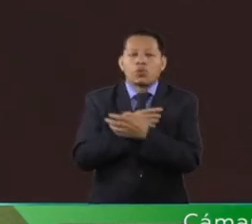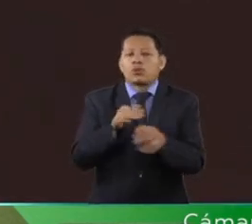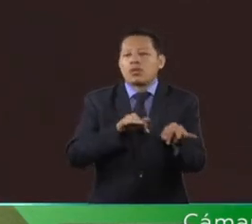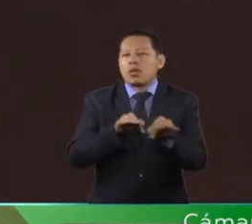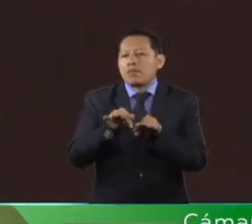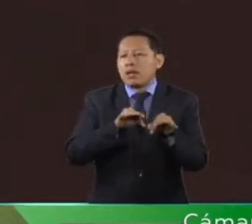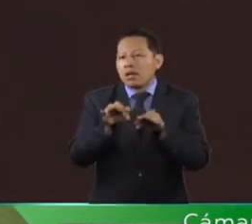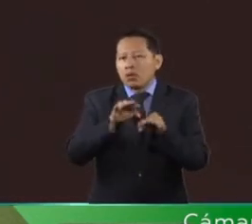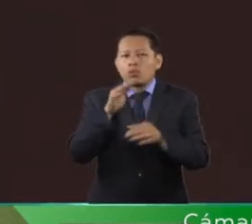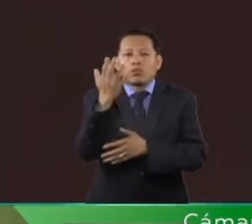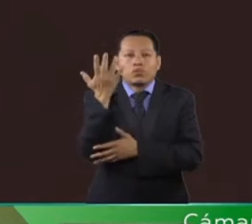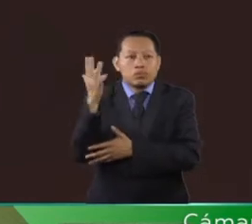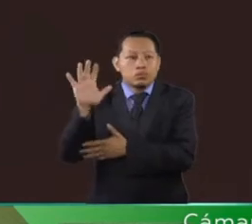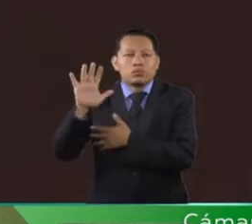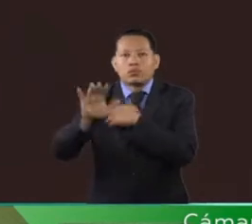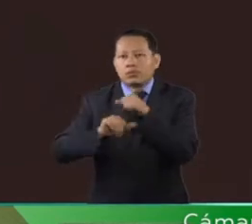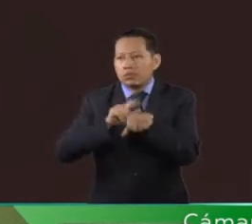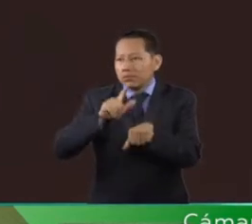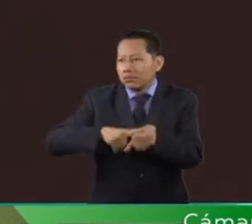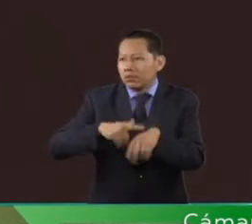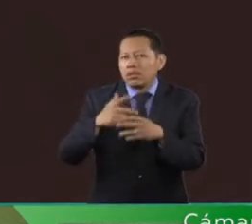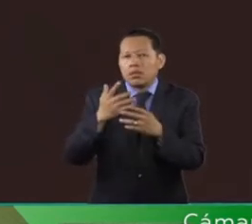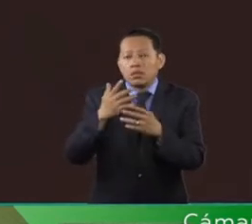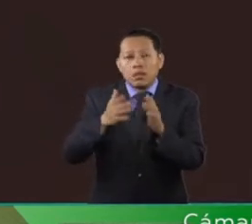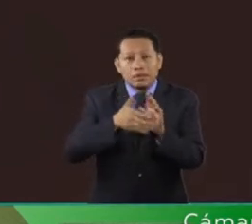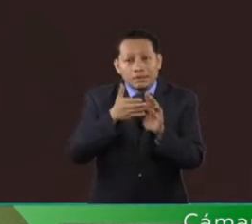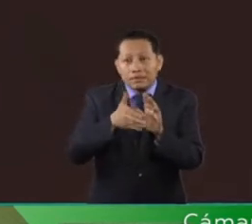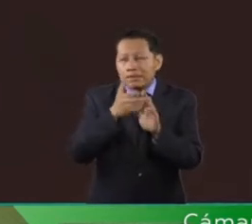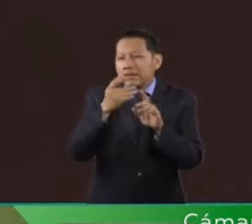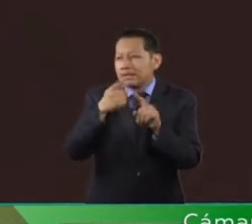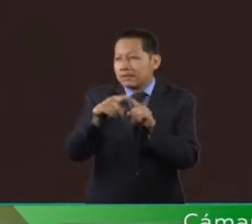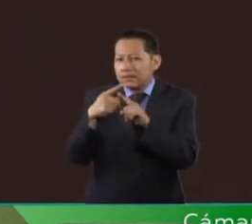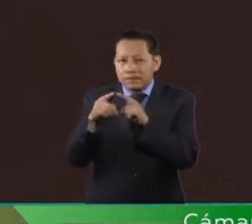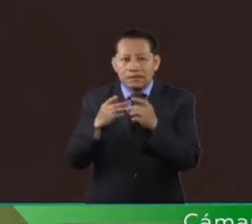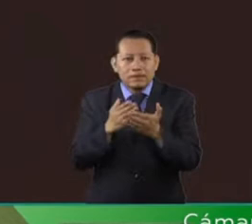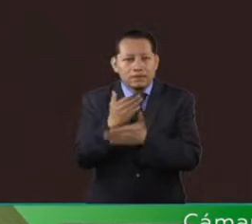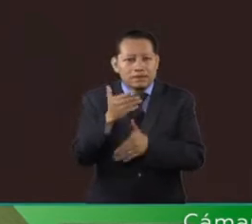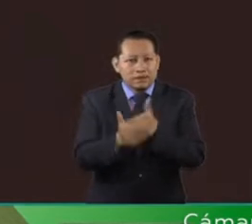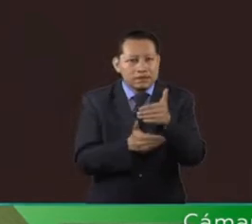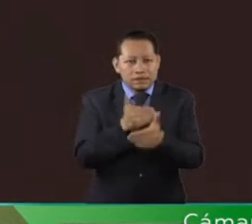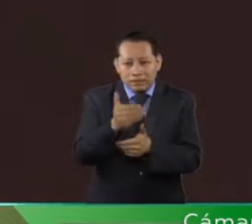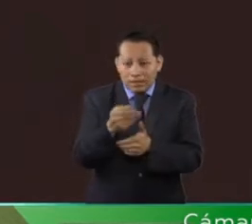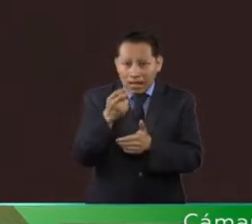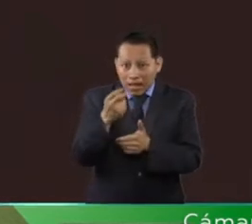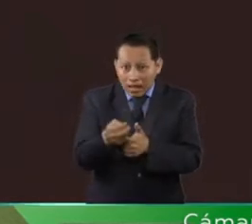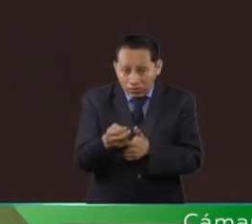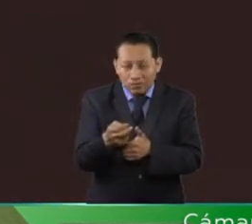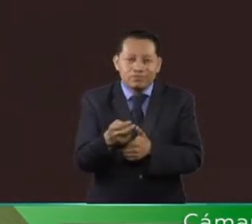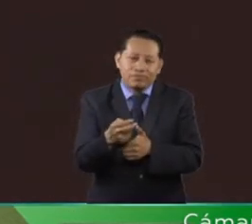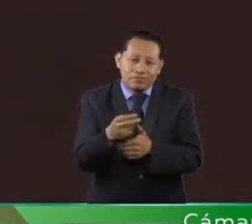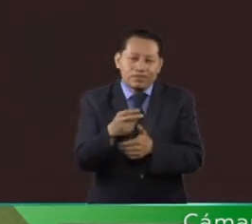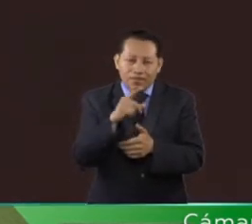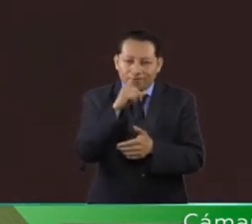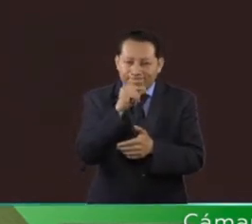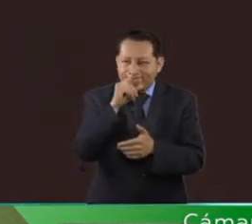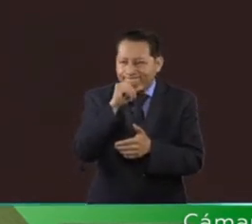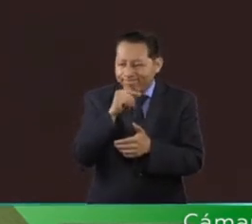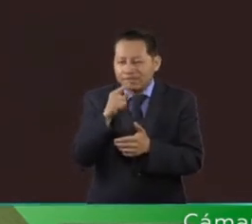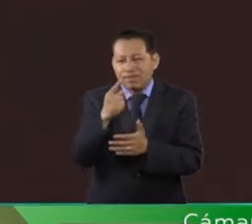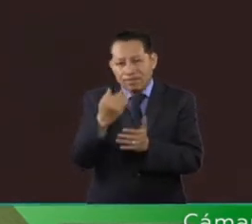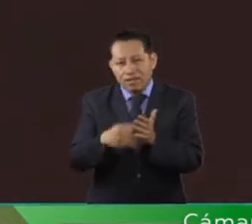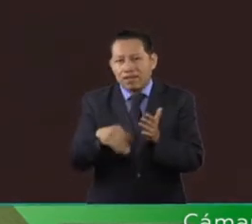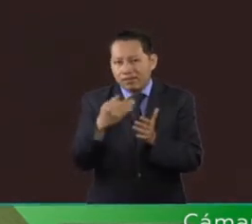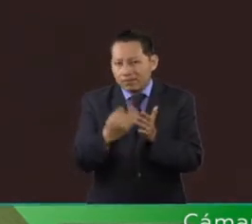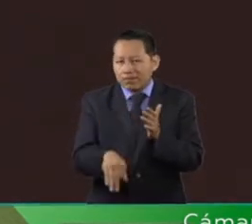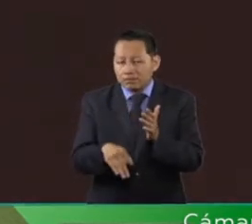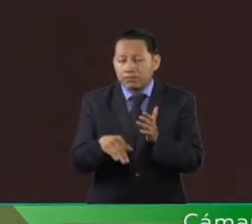medio ambiente, infraestructura y acceso a servicios son totalmente insuficientes. En un país donde